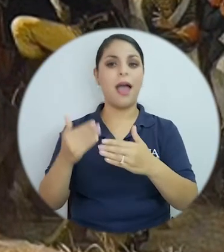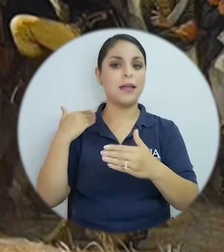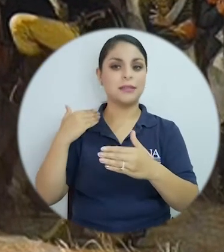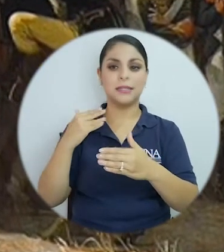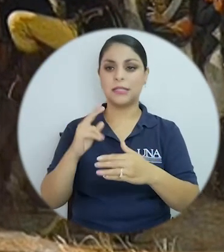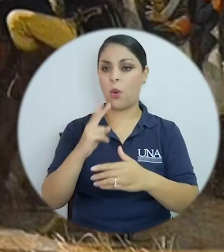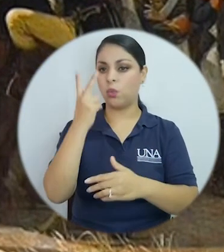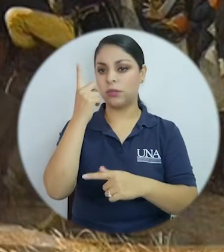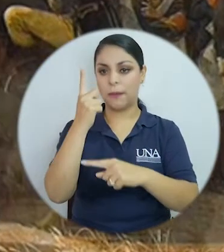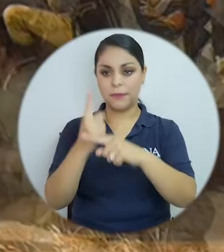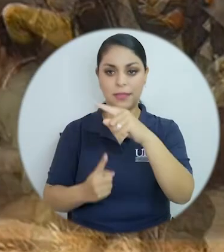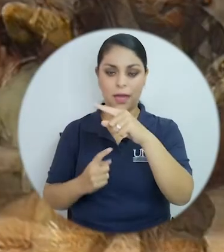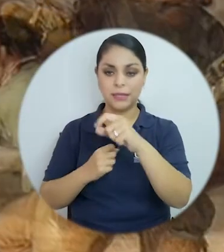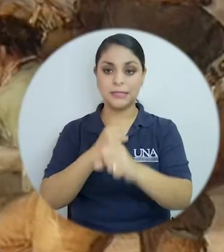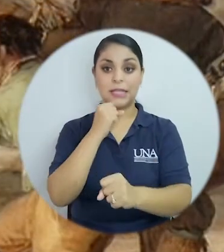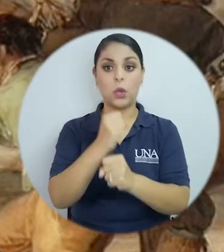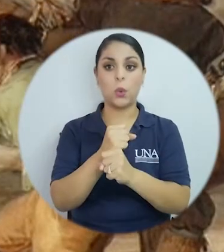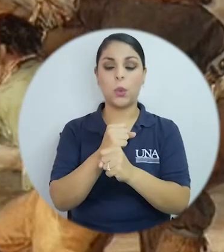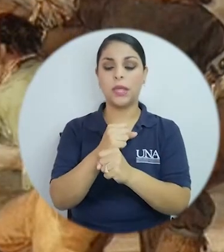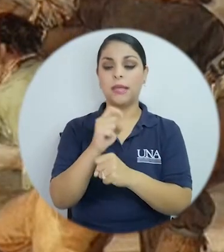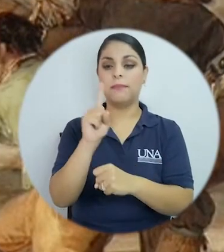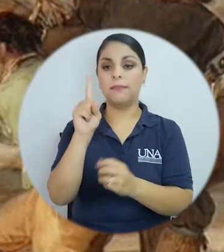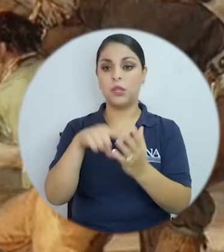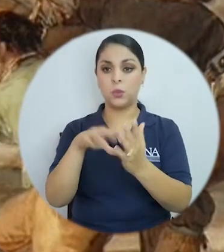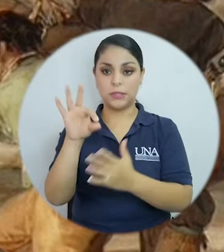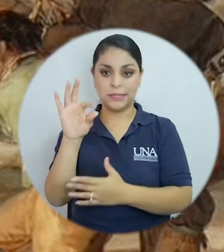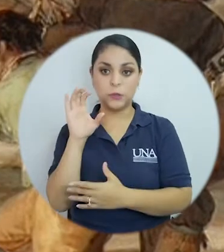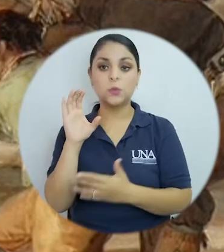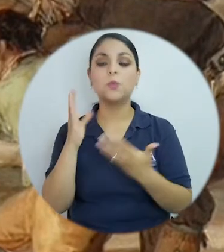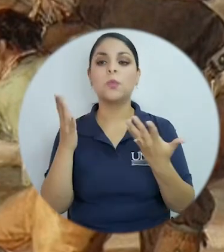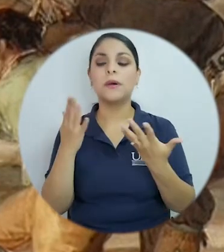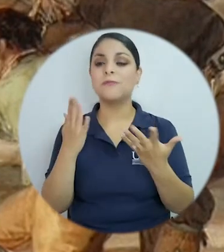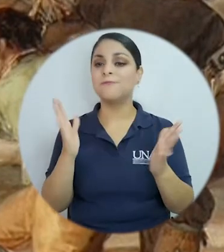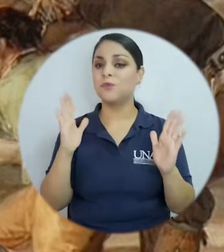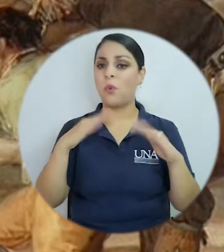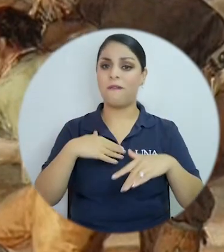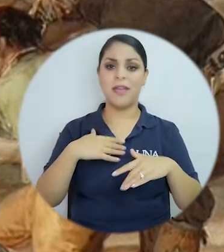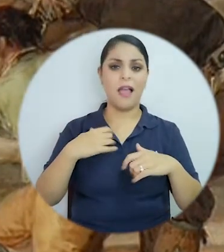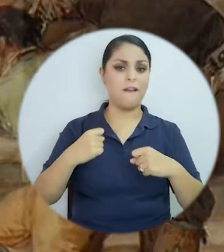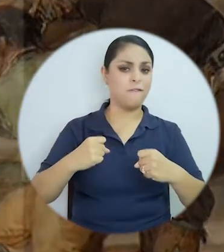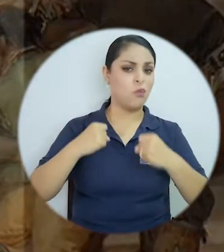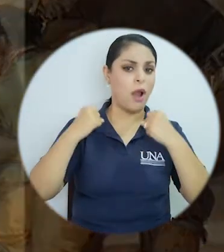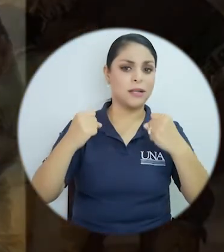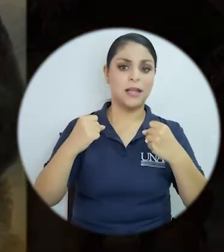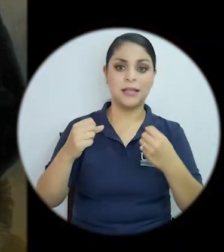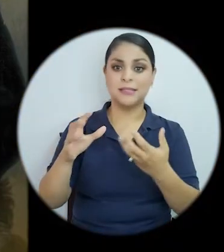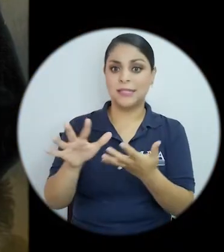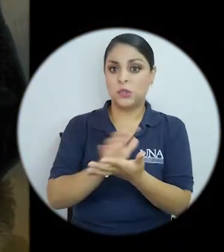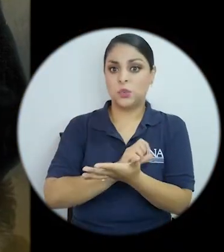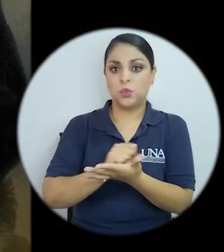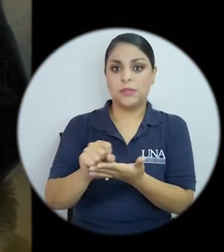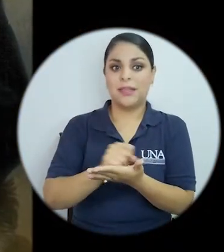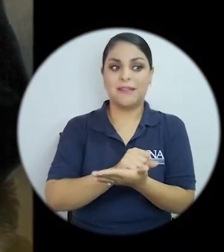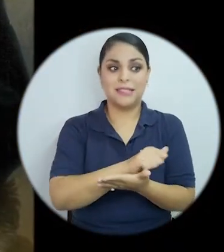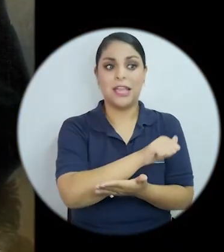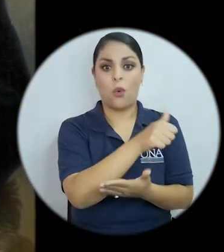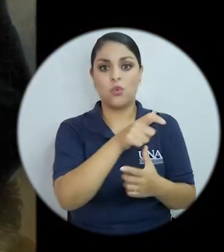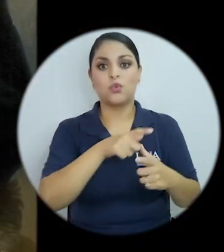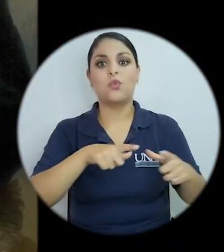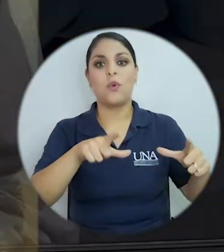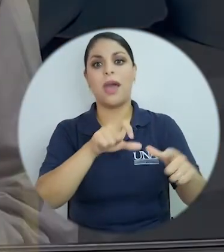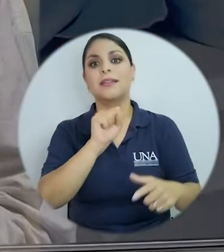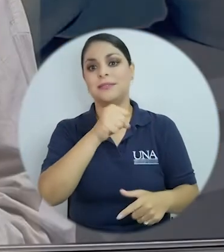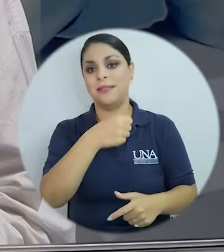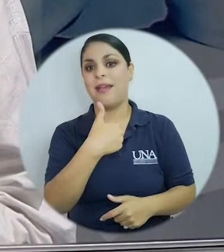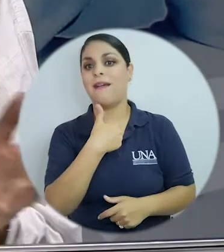desde antes de la segunda mitad del siglo XIX, no tuvieran las dimensiones y las fuerzas destructivas que hubo en otros lugares